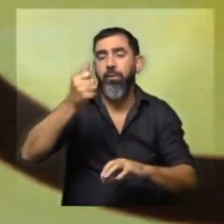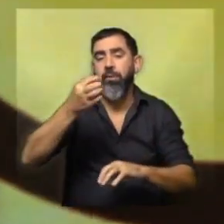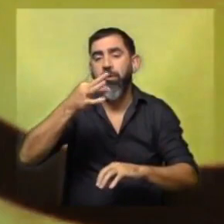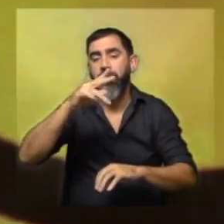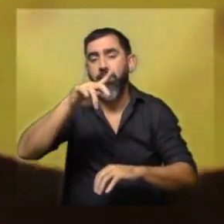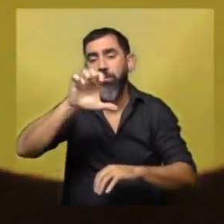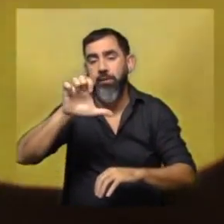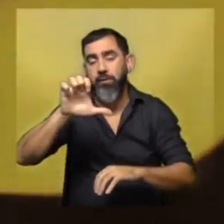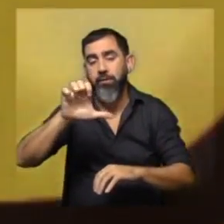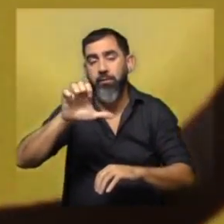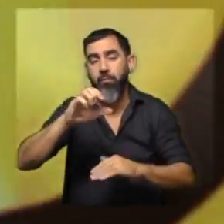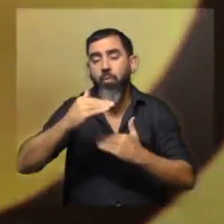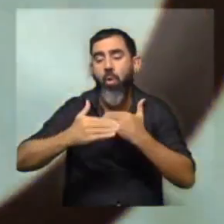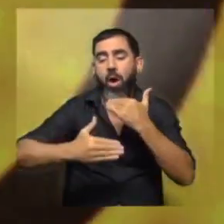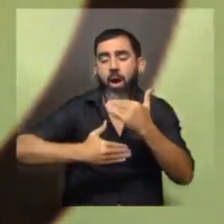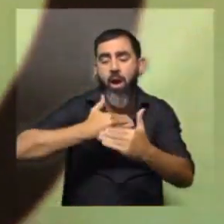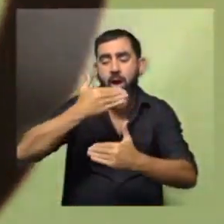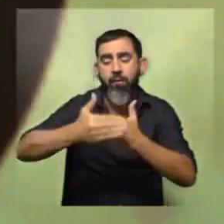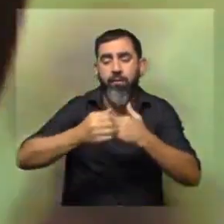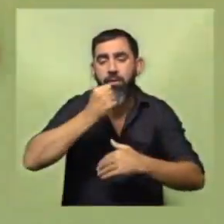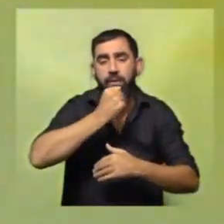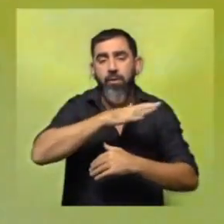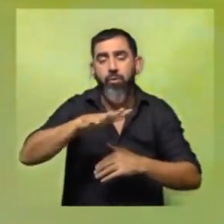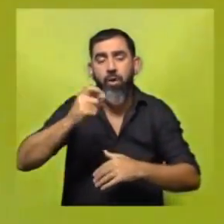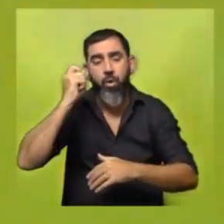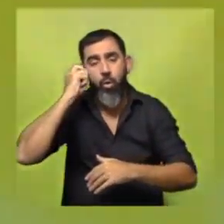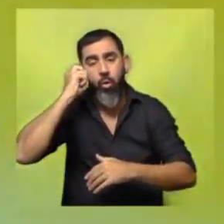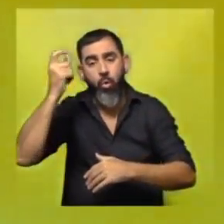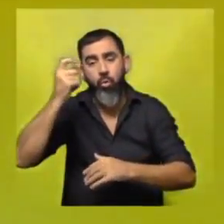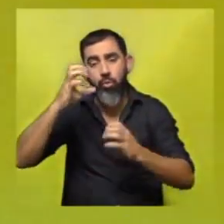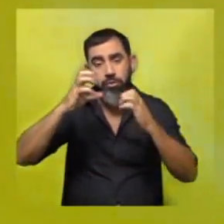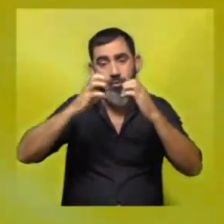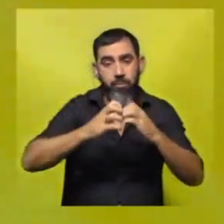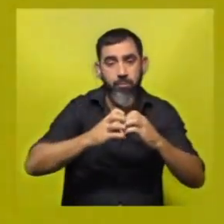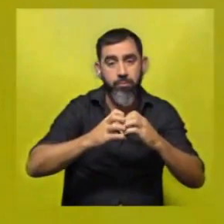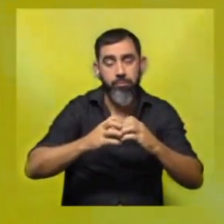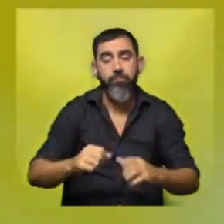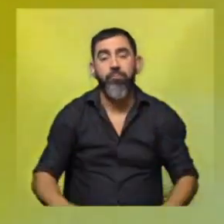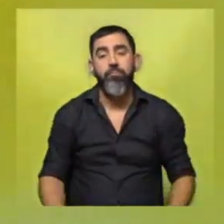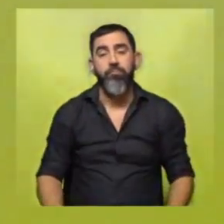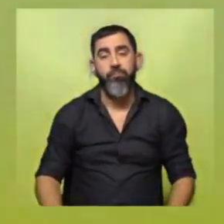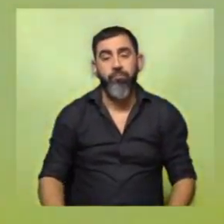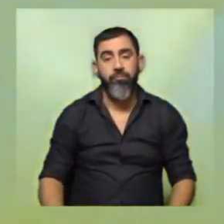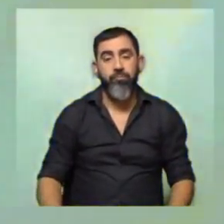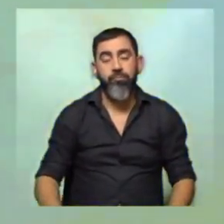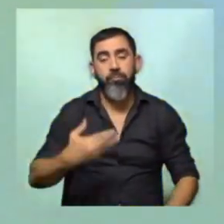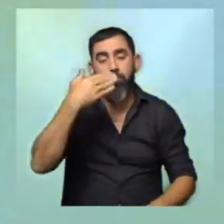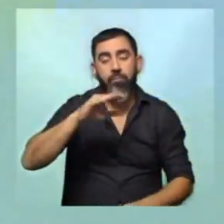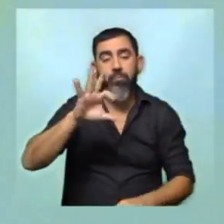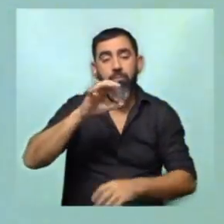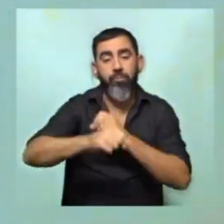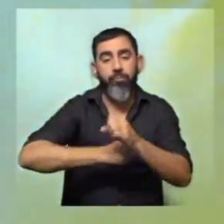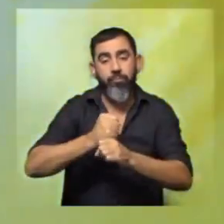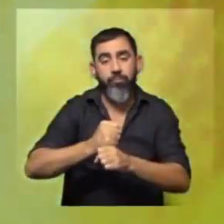con el mayor avance tal vez en la historia del conocimiento del cerebro y en lo que ha pasado en el último medio siglo? La doctora